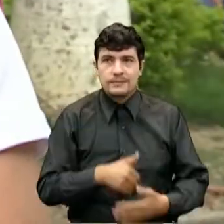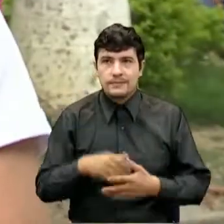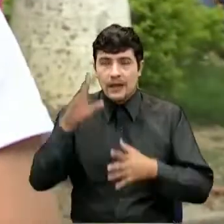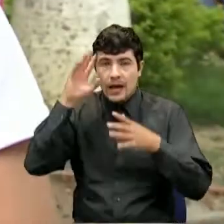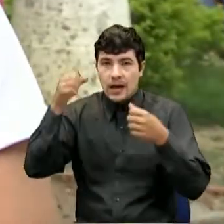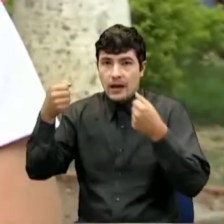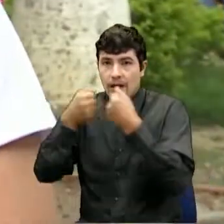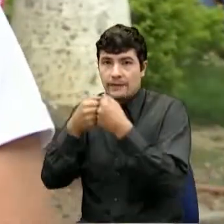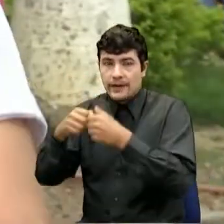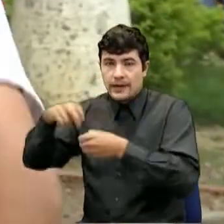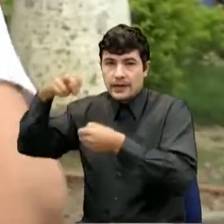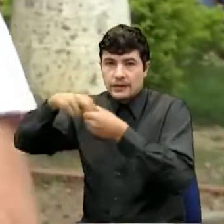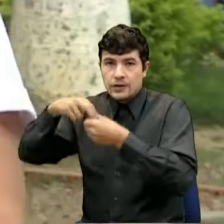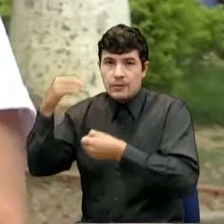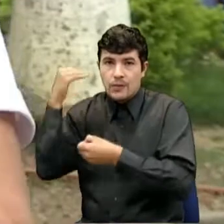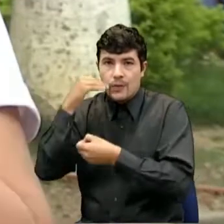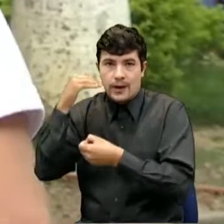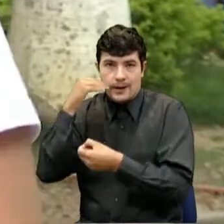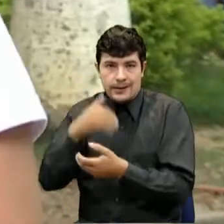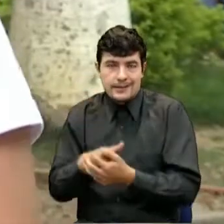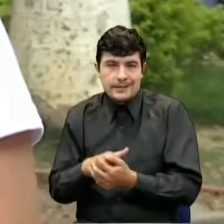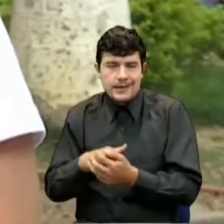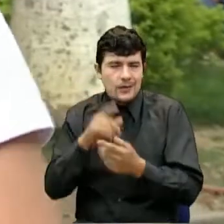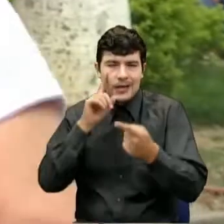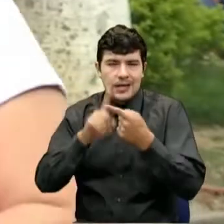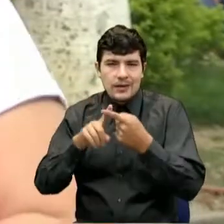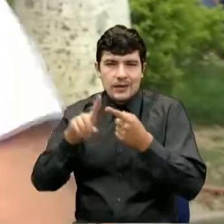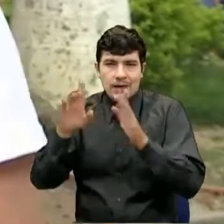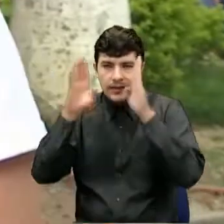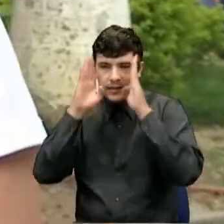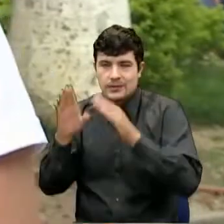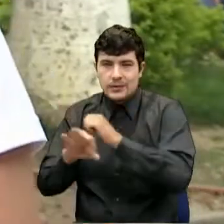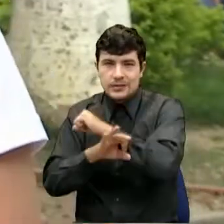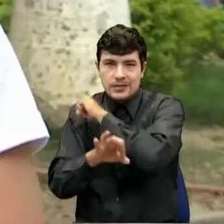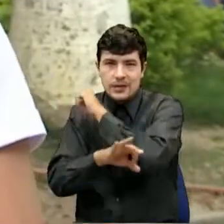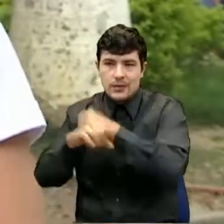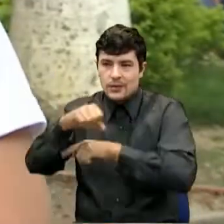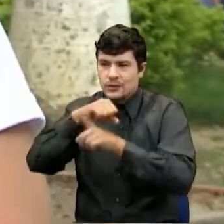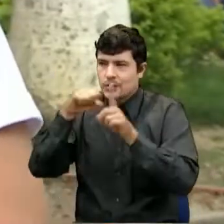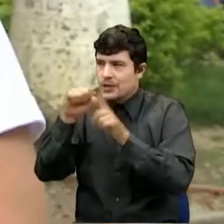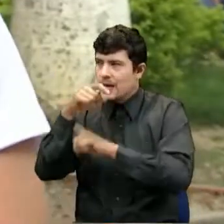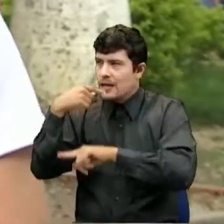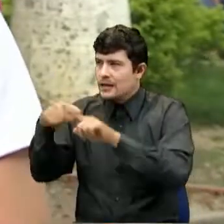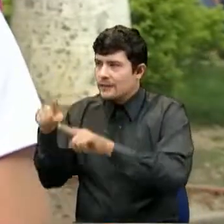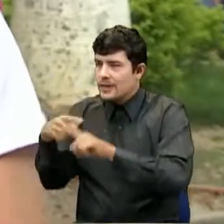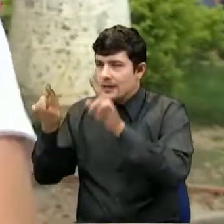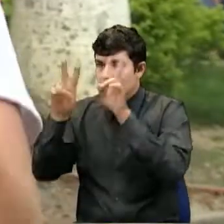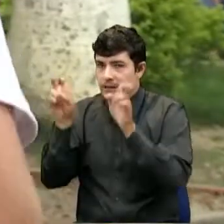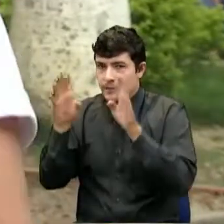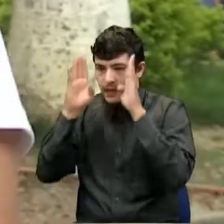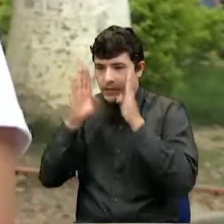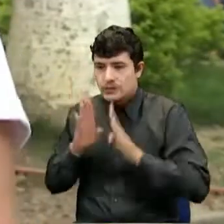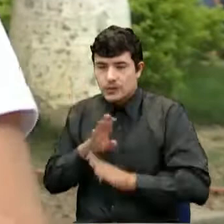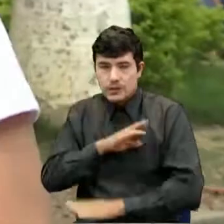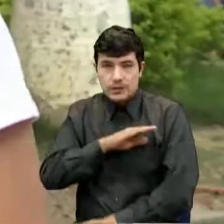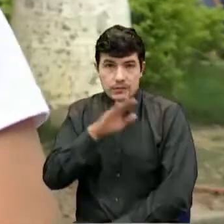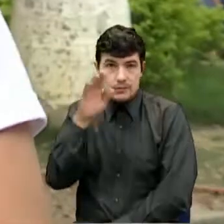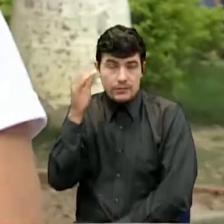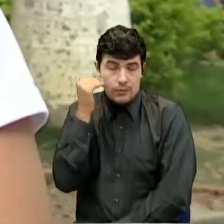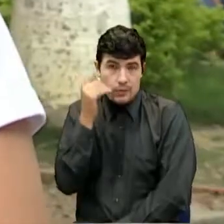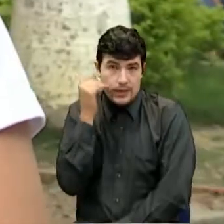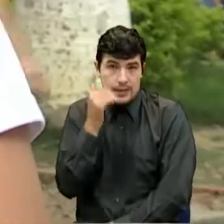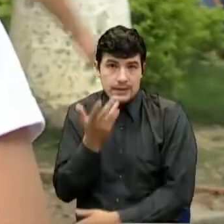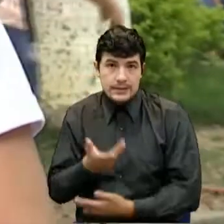básicamente para recibir primero atención psicosocial en todos los aspectos que nos atañen a nosotras las mujeres segundo